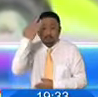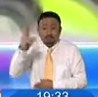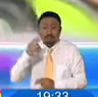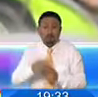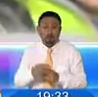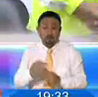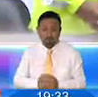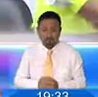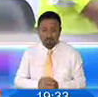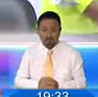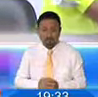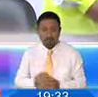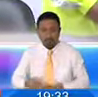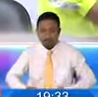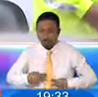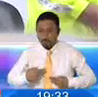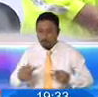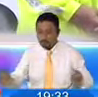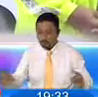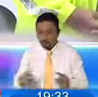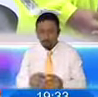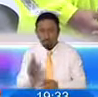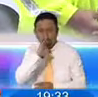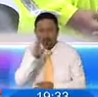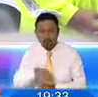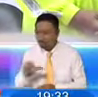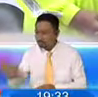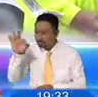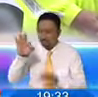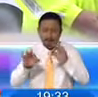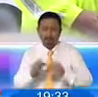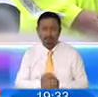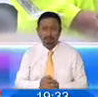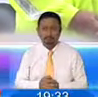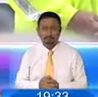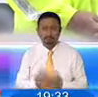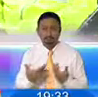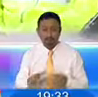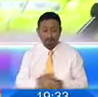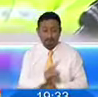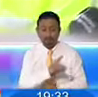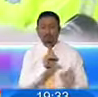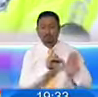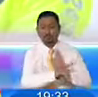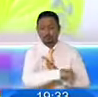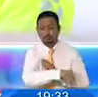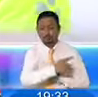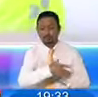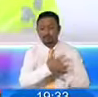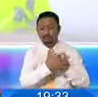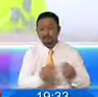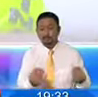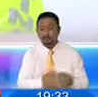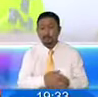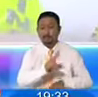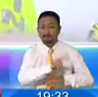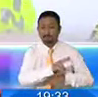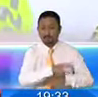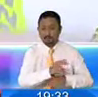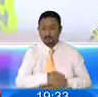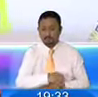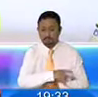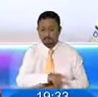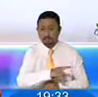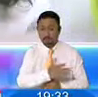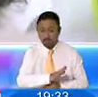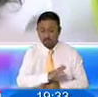aunque vivían en la misma ciudad, nunca tuvo resultados positivos. Fue entonces que puso la denuncia por desaparición en la fiscalía,